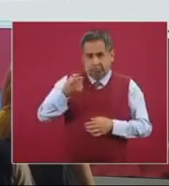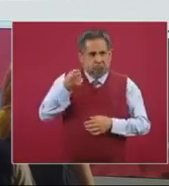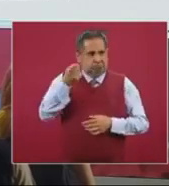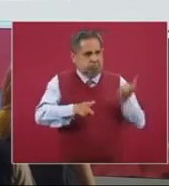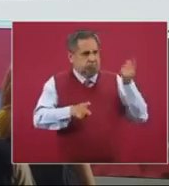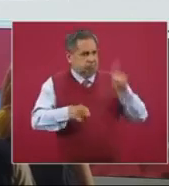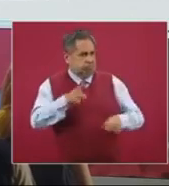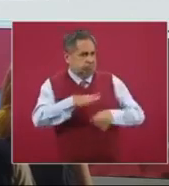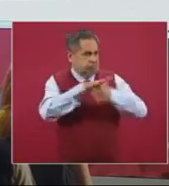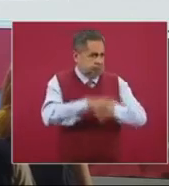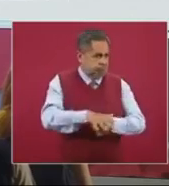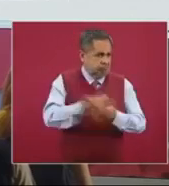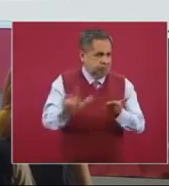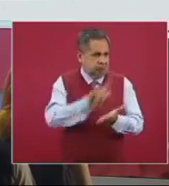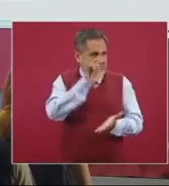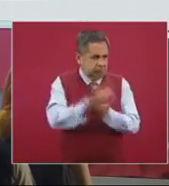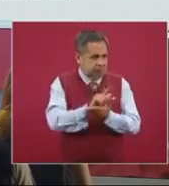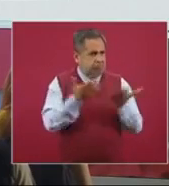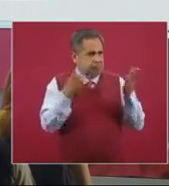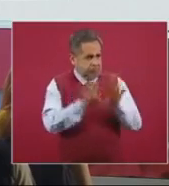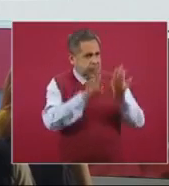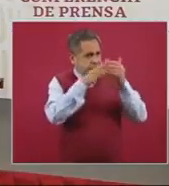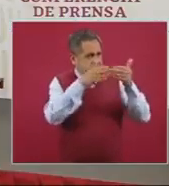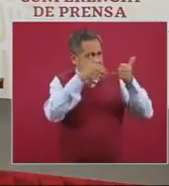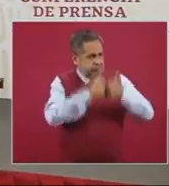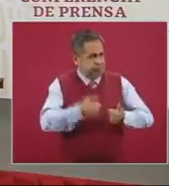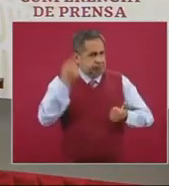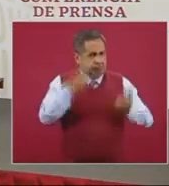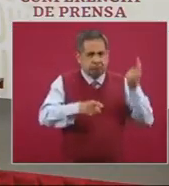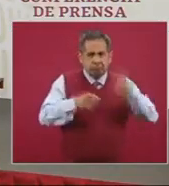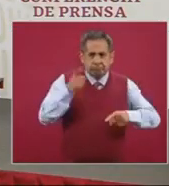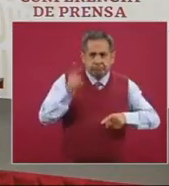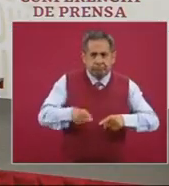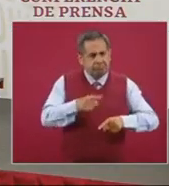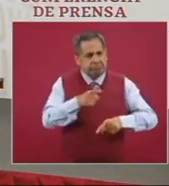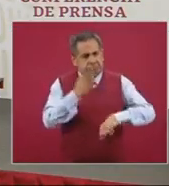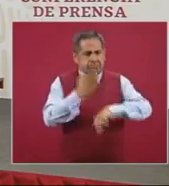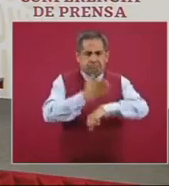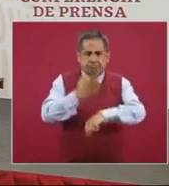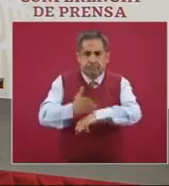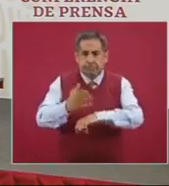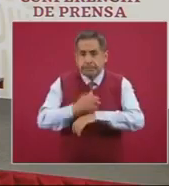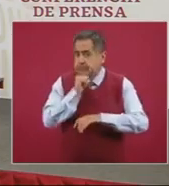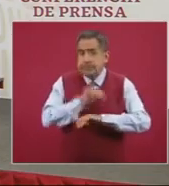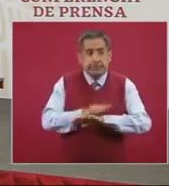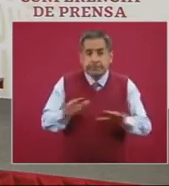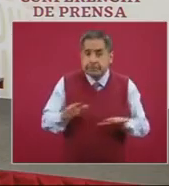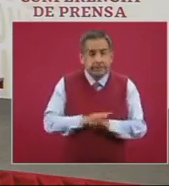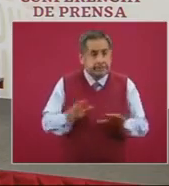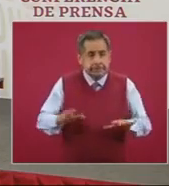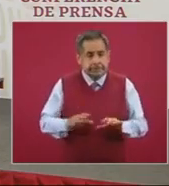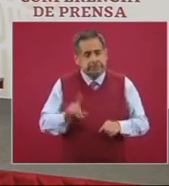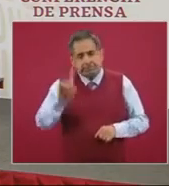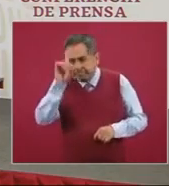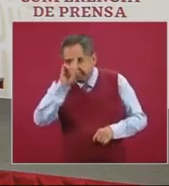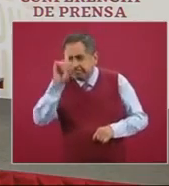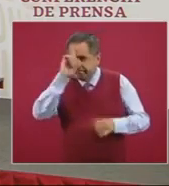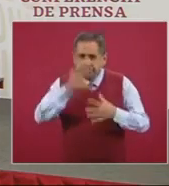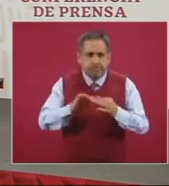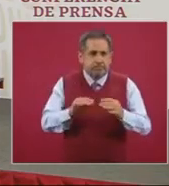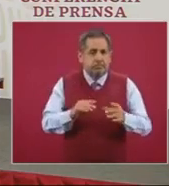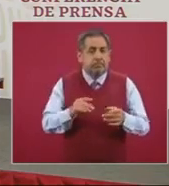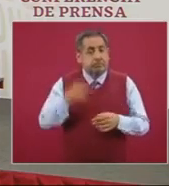a imponerle a las personas las cosas, mucho menos a sancionarlas y aún menos usar la fuerza